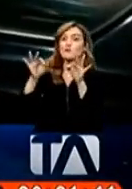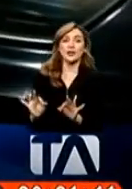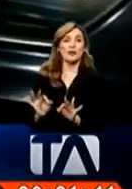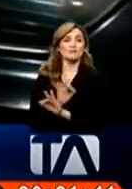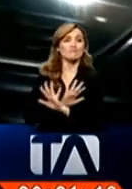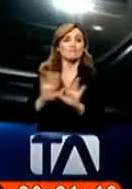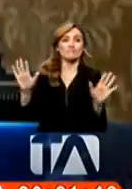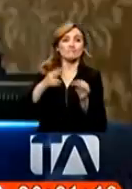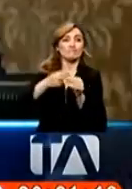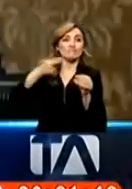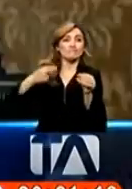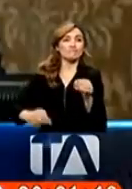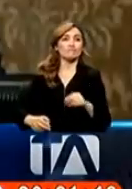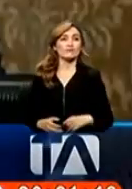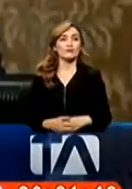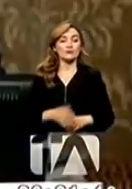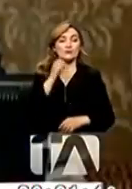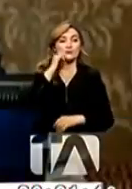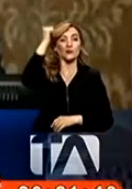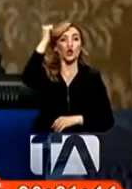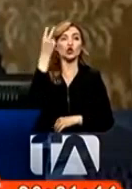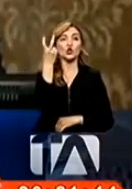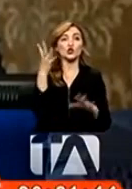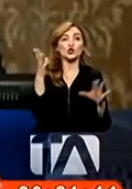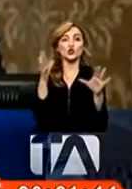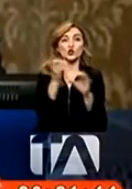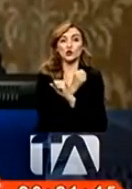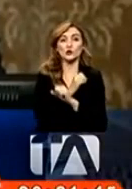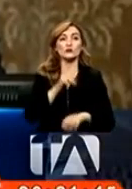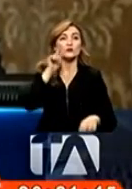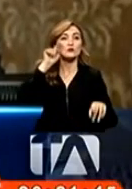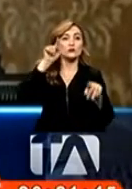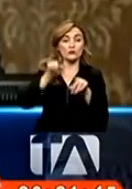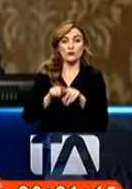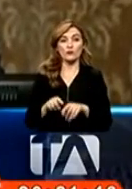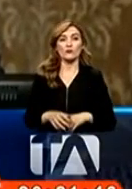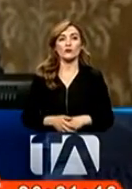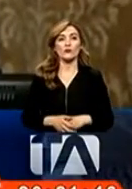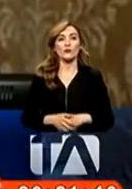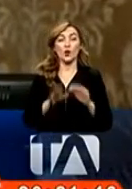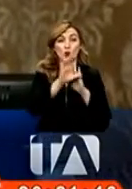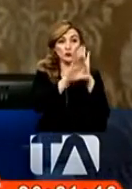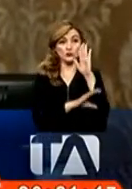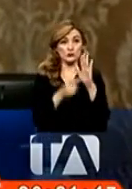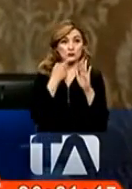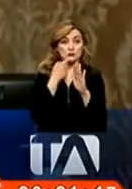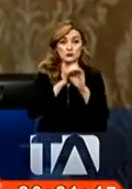oficialmente abandonado. El día de ayer a las 12 de la noche, de acuerdo a lo que manifiesta la Constitución,